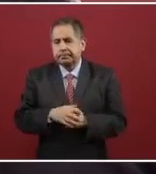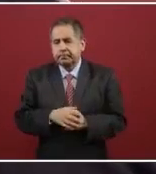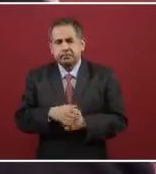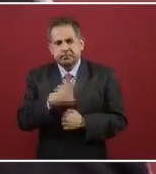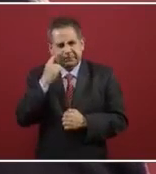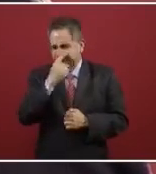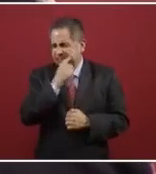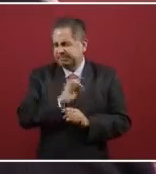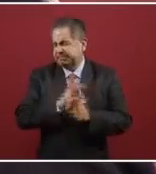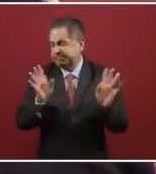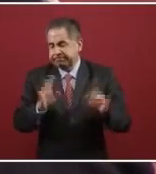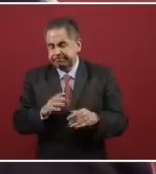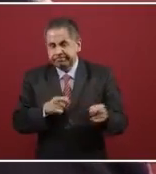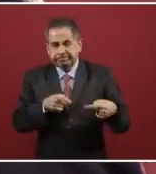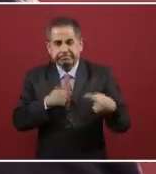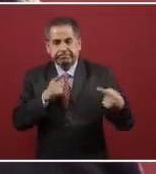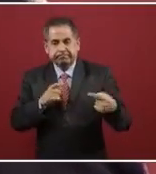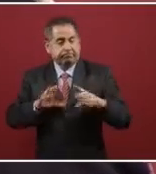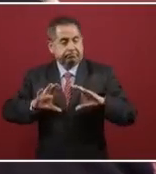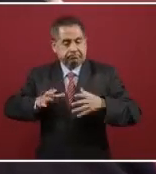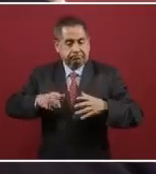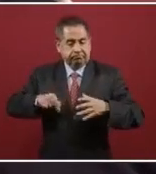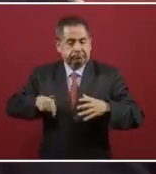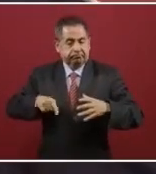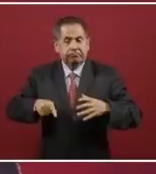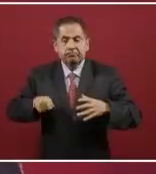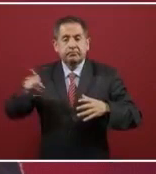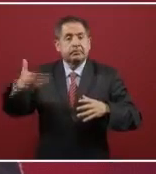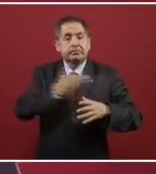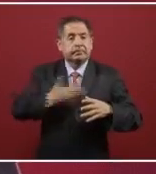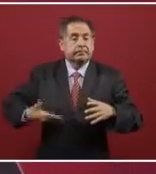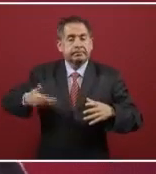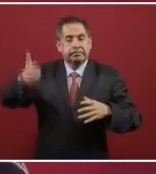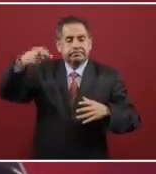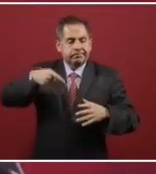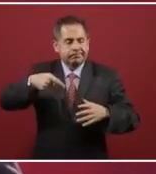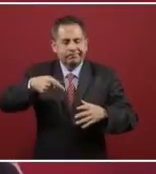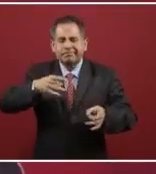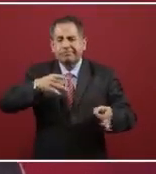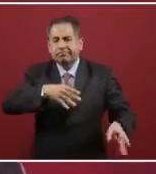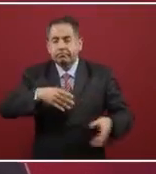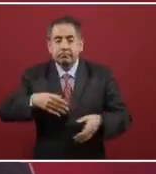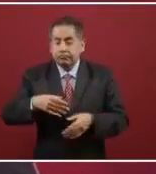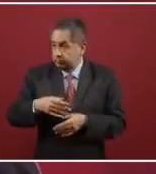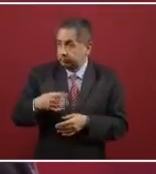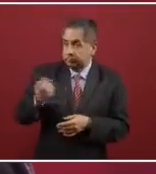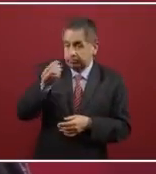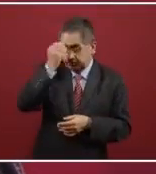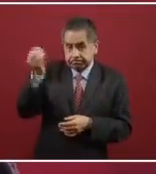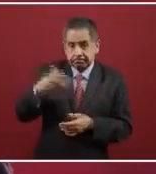caían de la gracia del presidente, pues entonces se